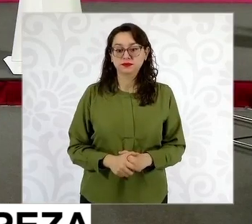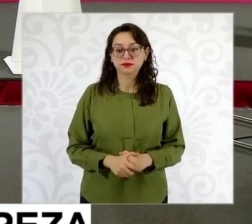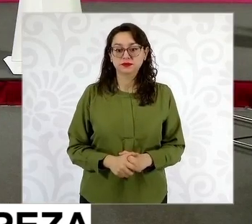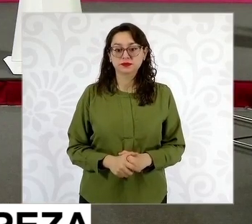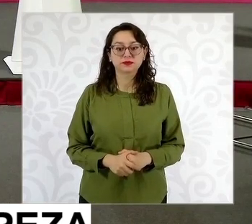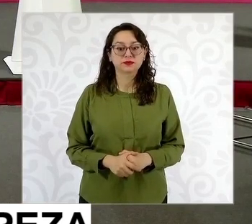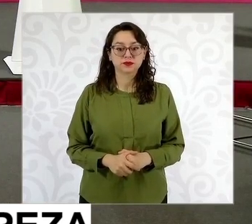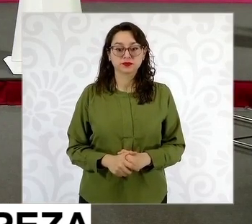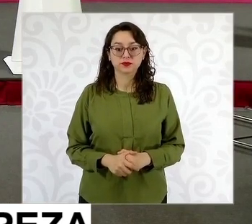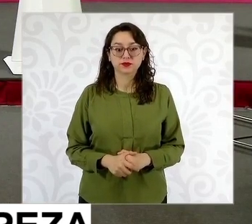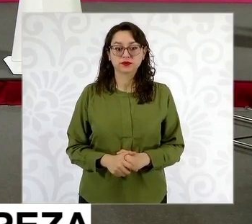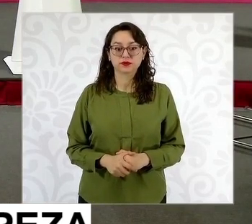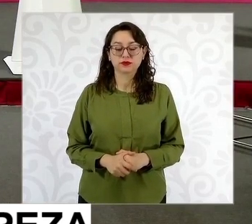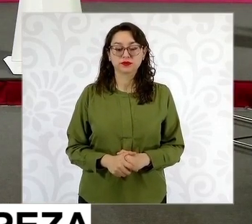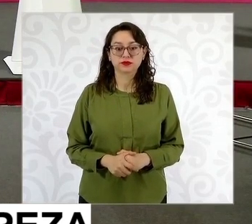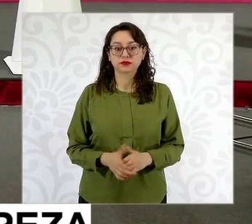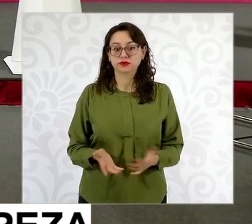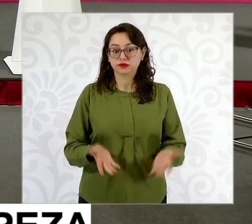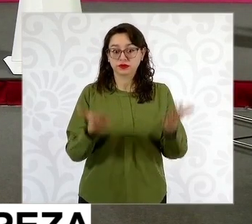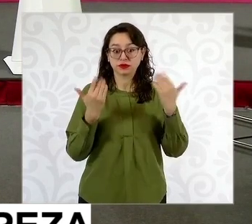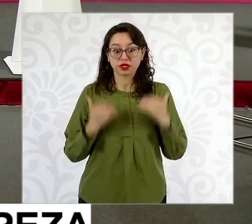La que sigue, yo creo que ya acabé.